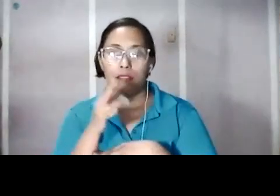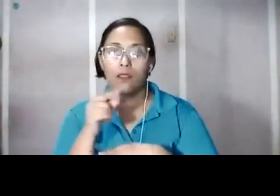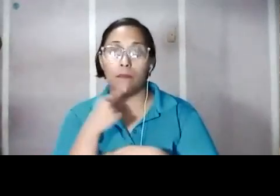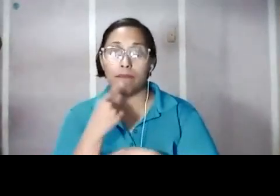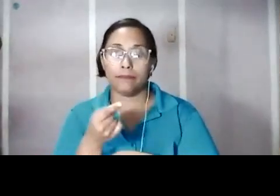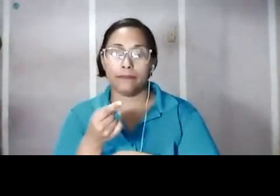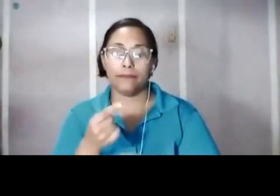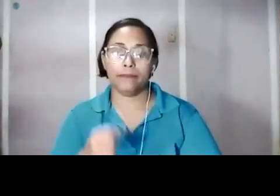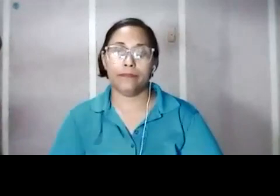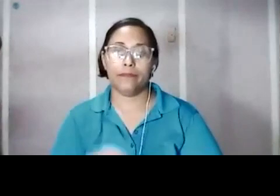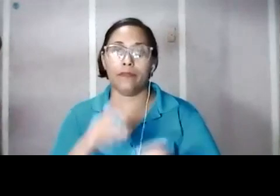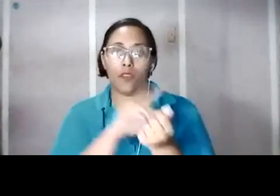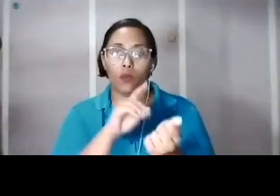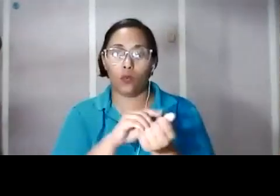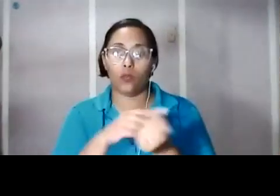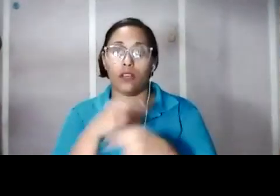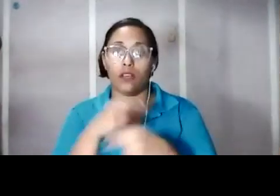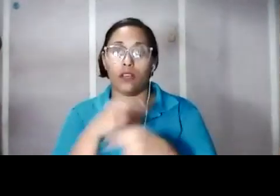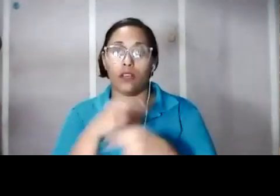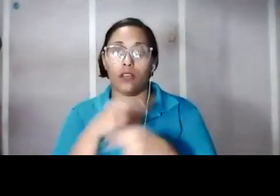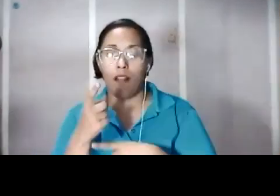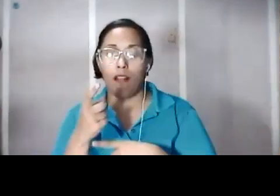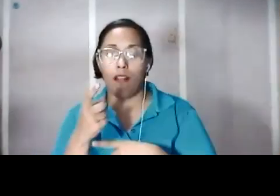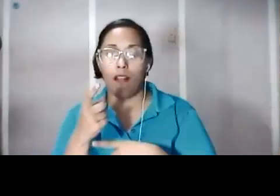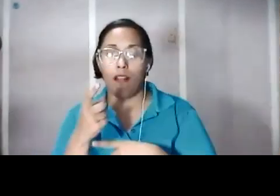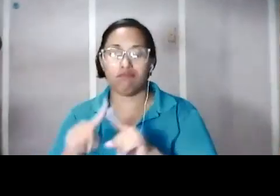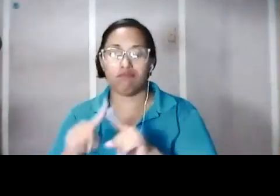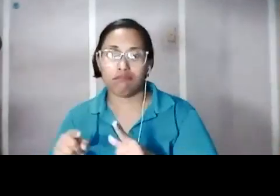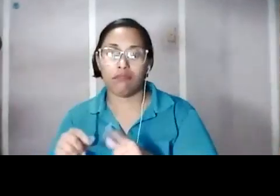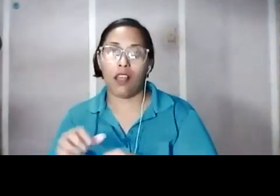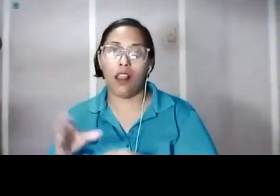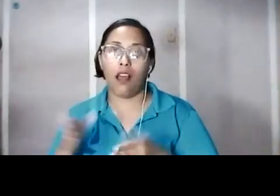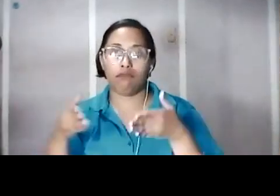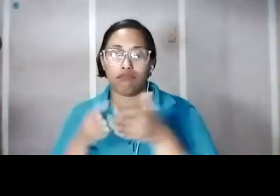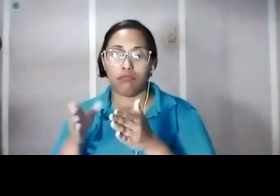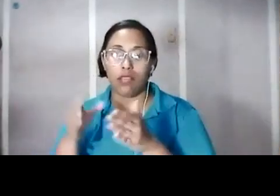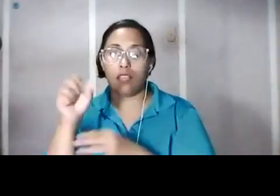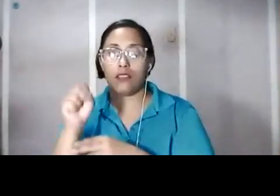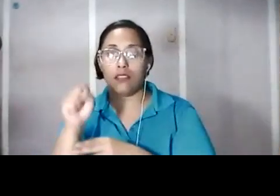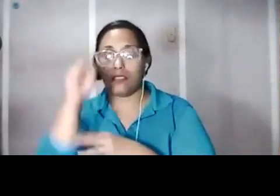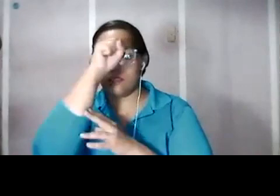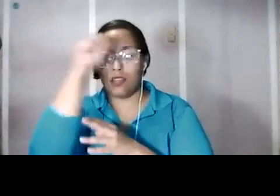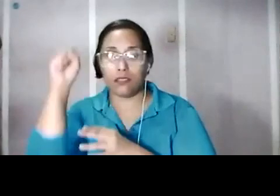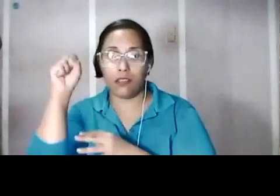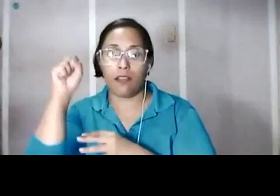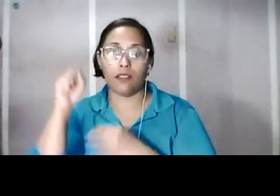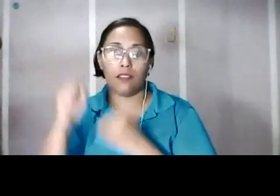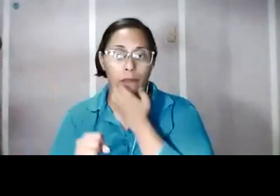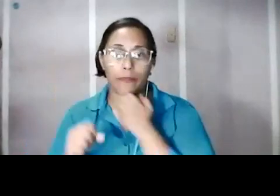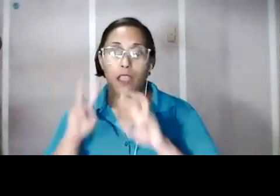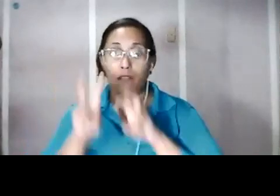dice: doctora, se habla de los excesos en las fiestas de la calle San Sebastián, pero los carnavales no se quedaban atrás.